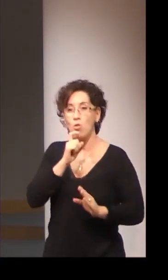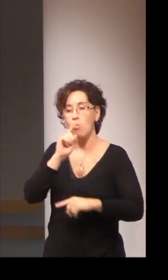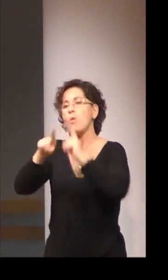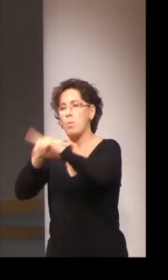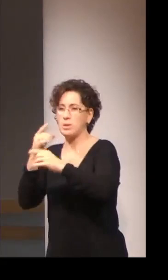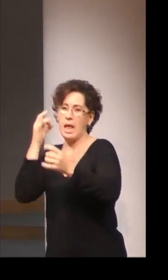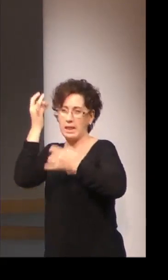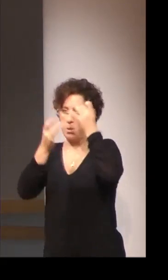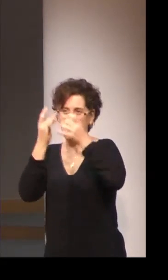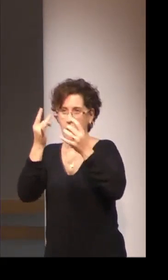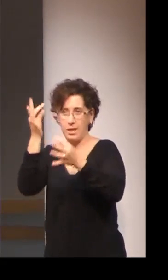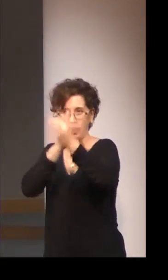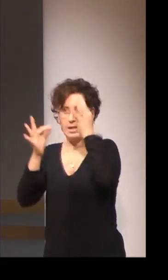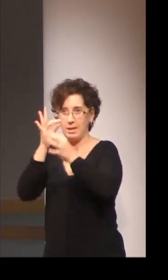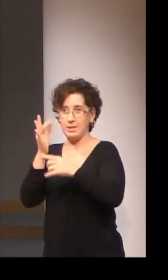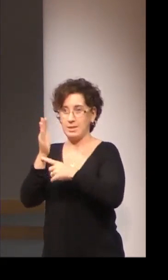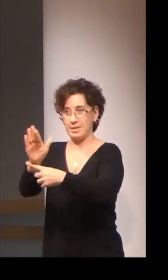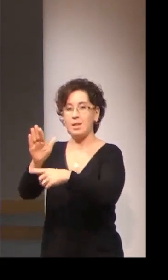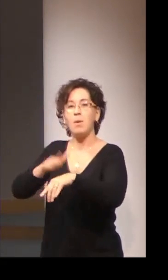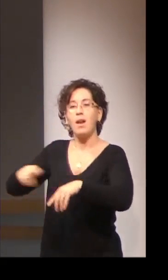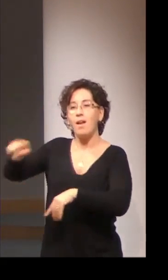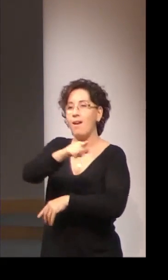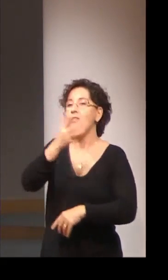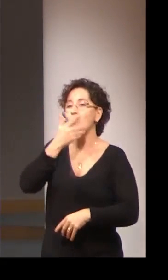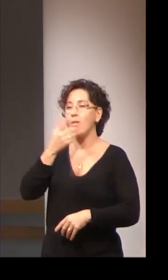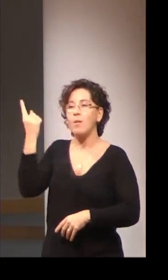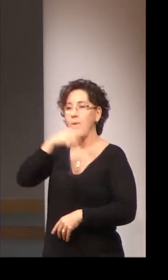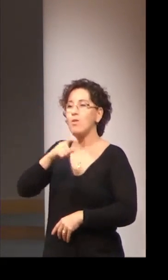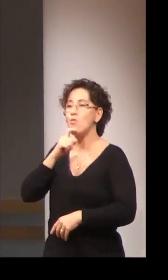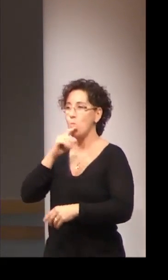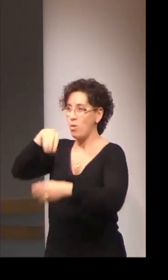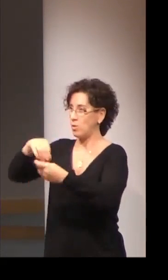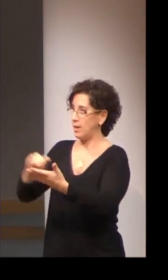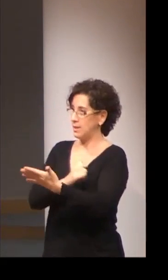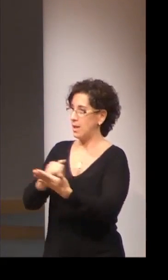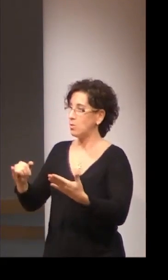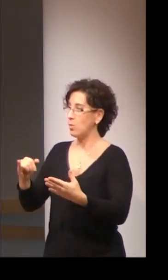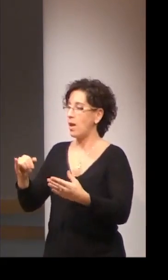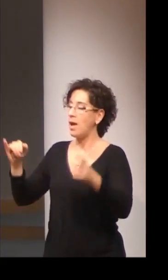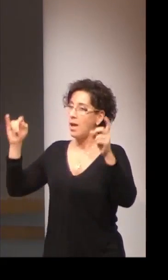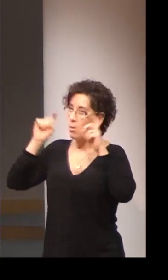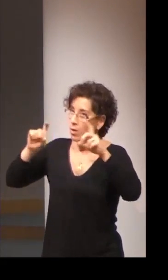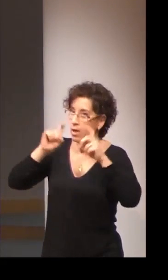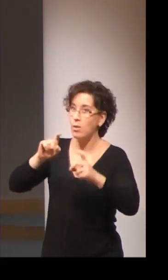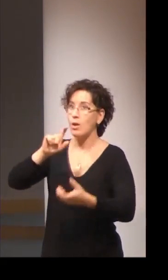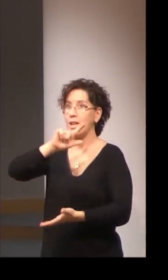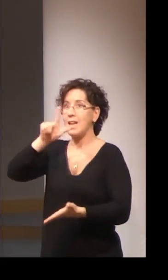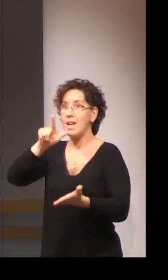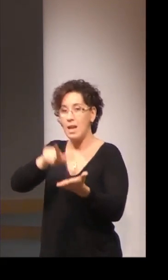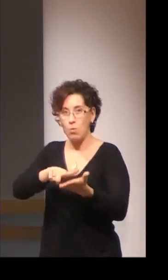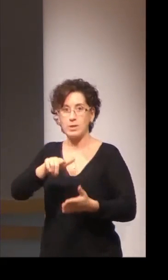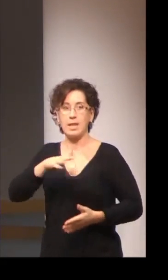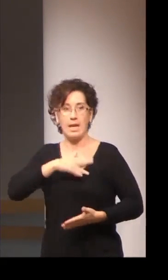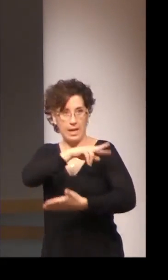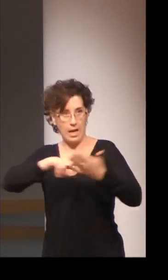concretas eh desempeñadas en el marco de la asignatura educación y lenguas en Galicia que